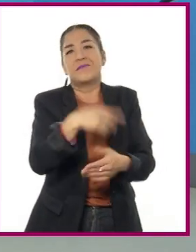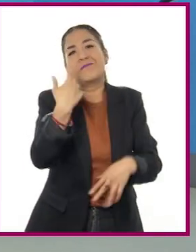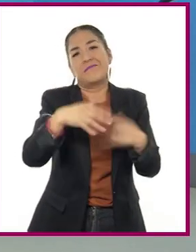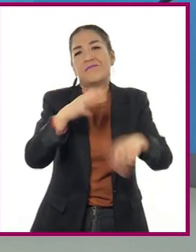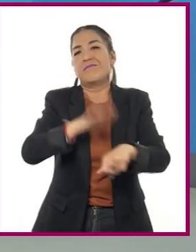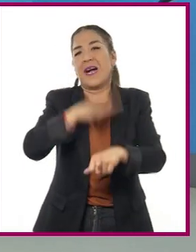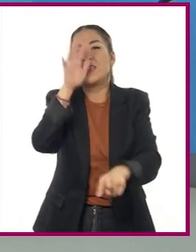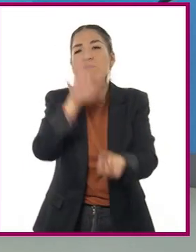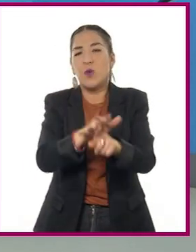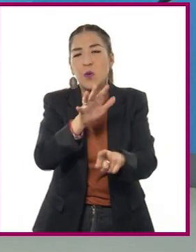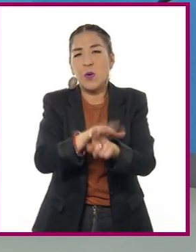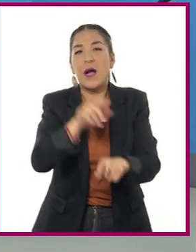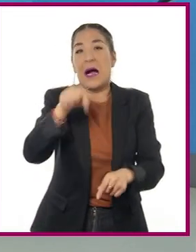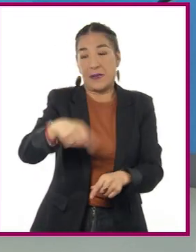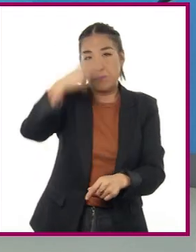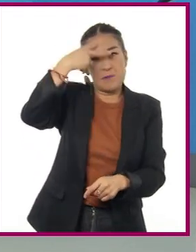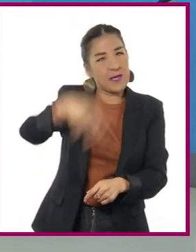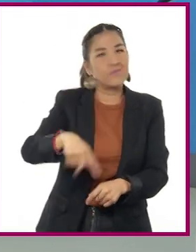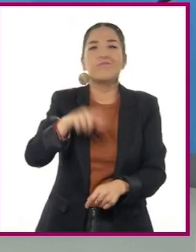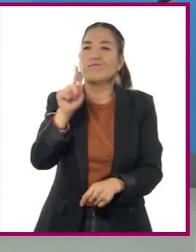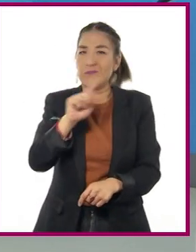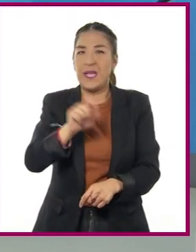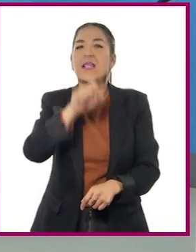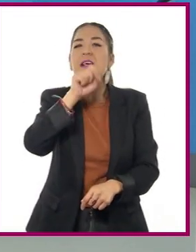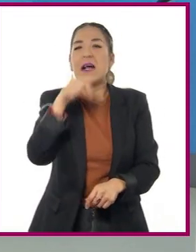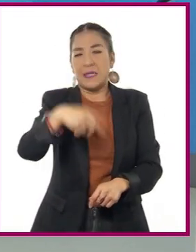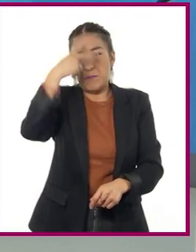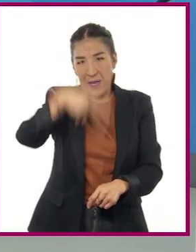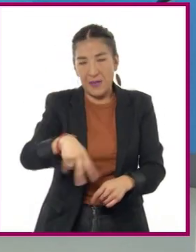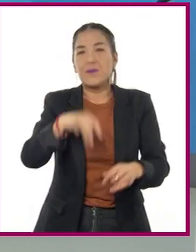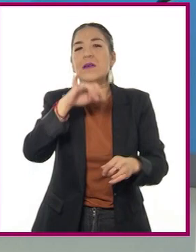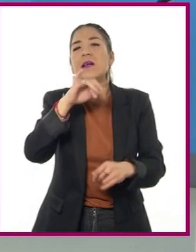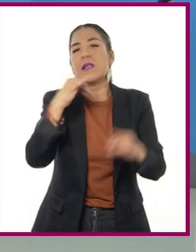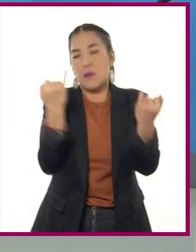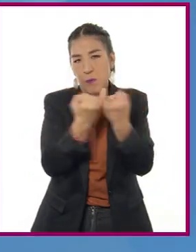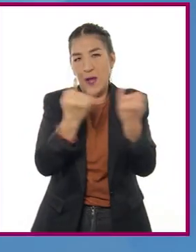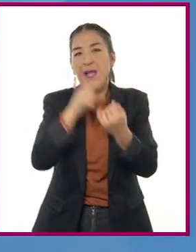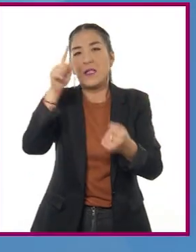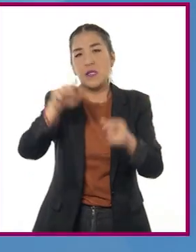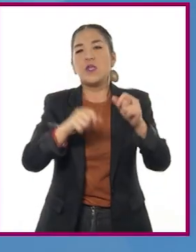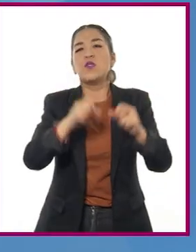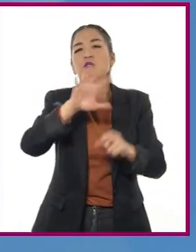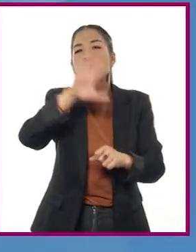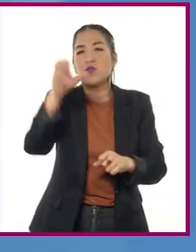popularidad no solamente en México, también en Europa y en Sudamérica.